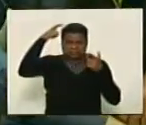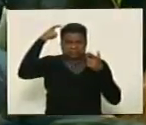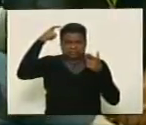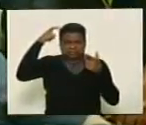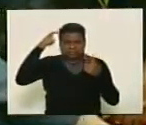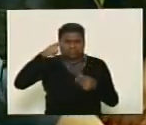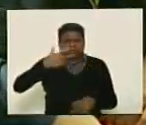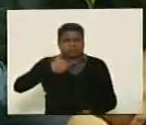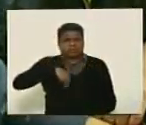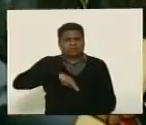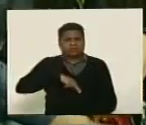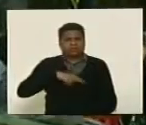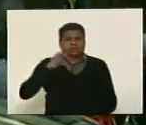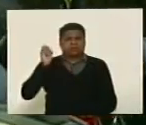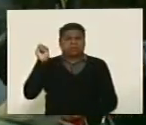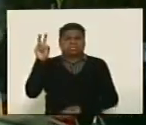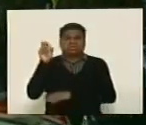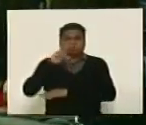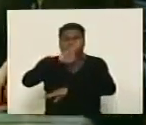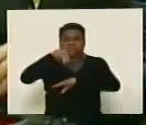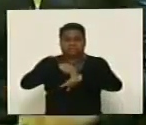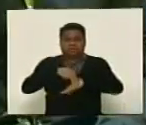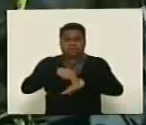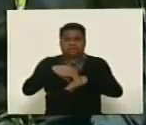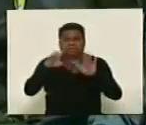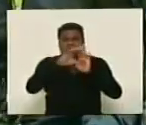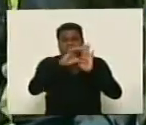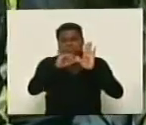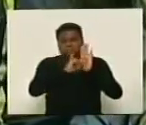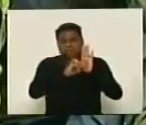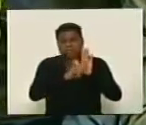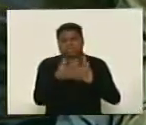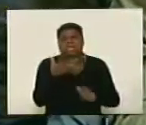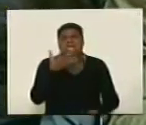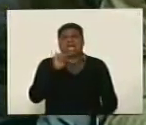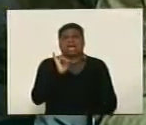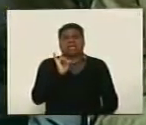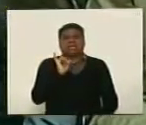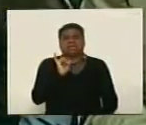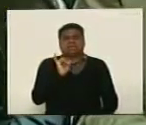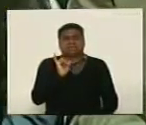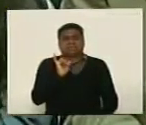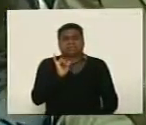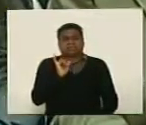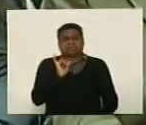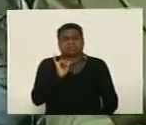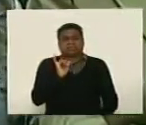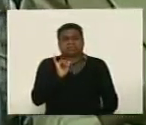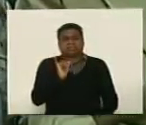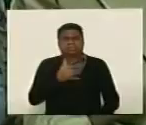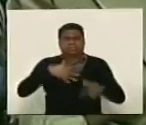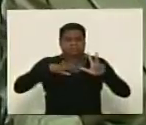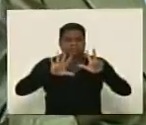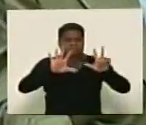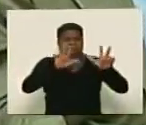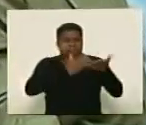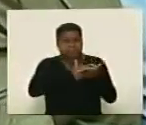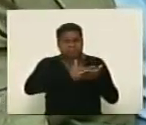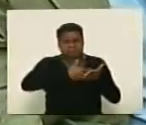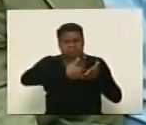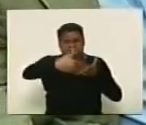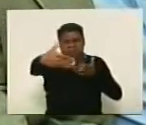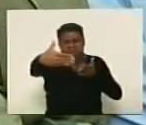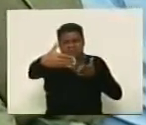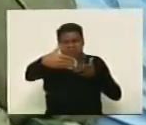nosotros tuvimos la Asamblea Nacional Constituyente nos dijo: hay que repartir 7 millones de constituciones para que todos